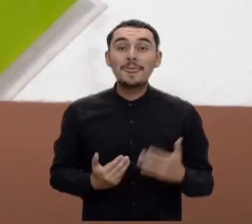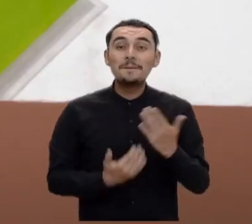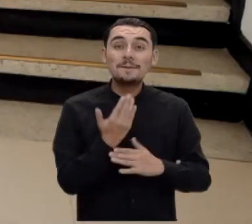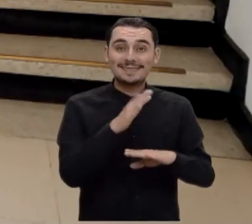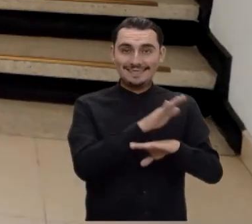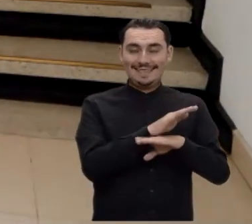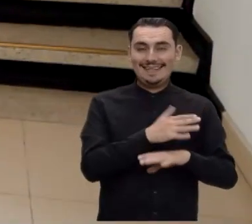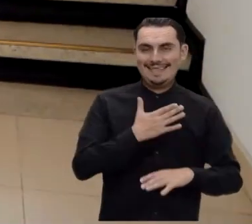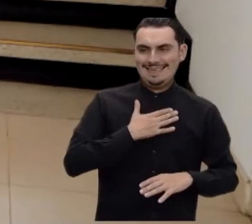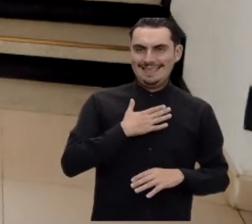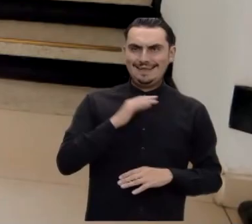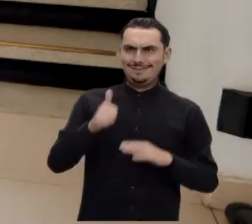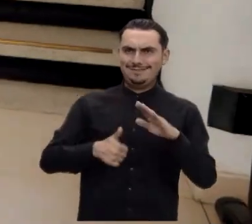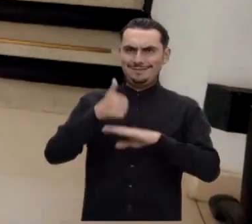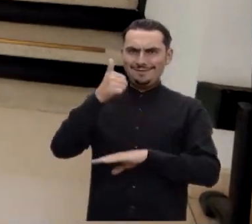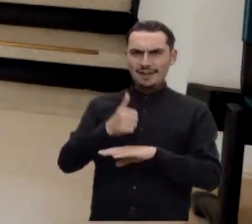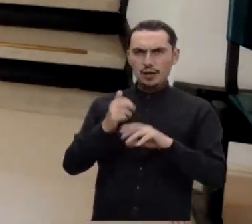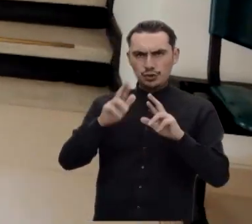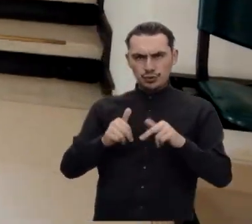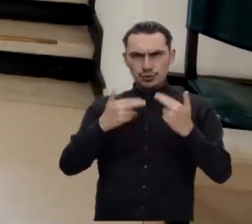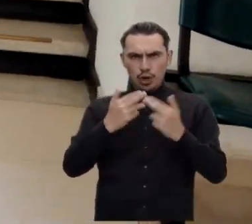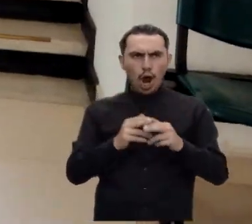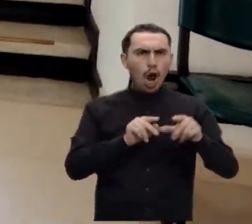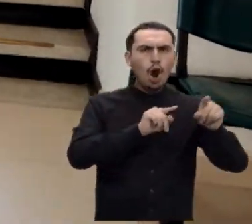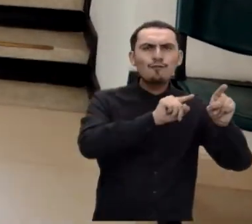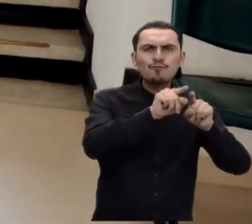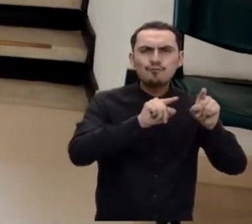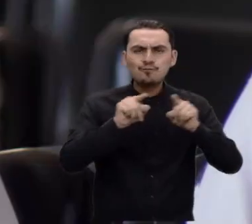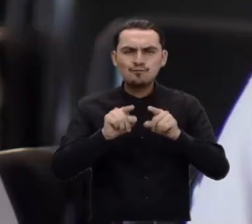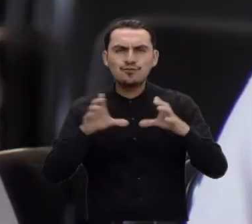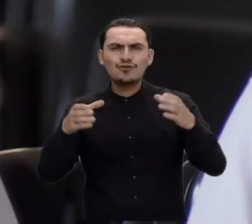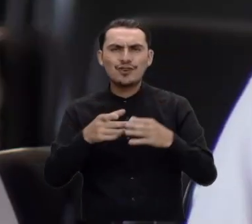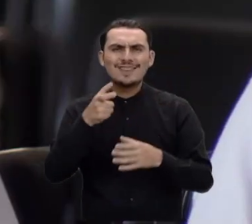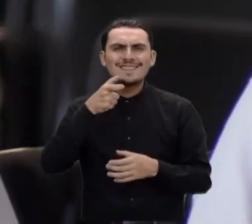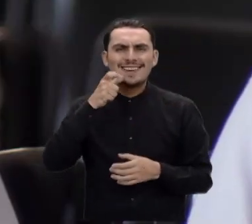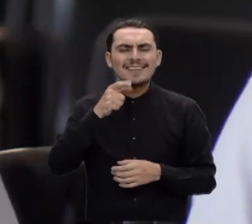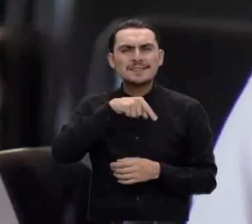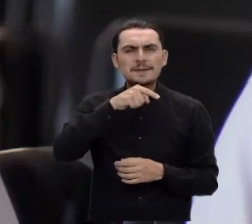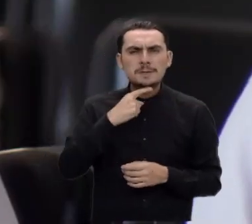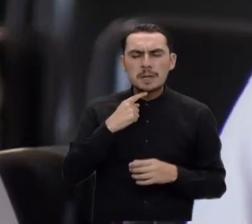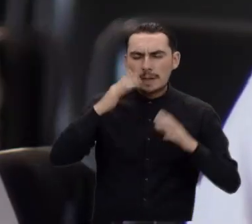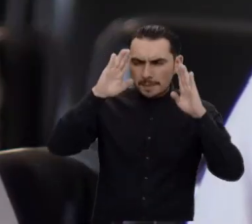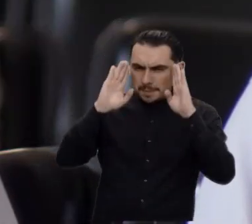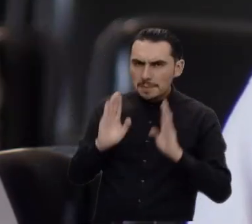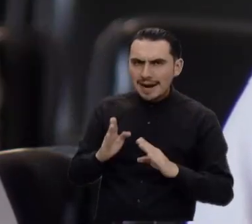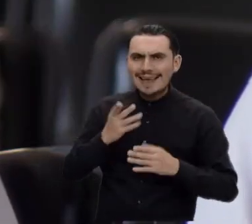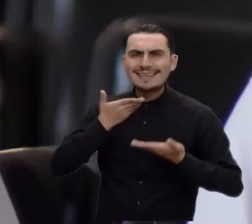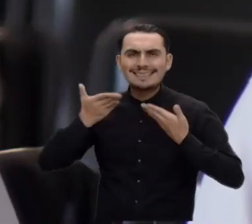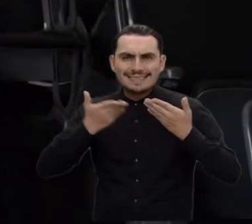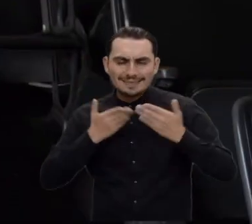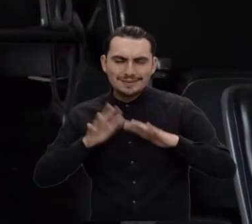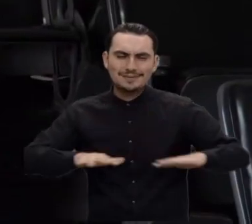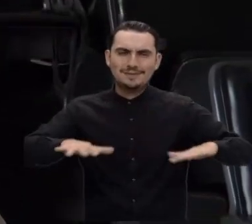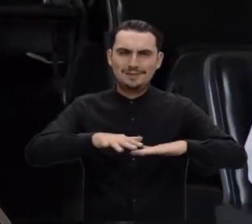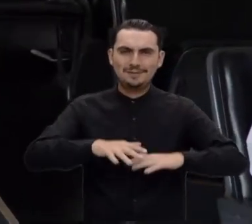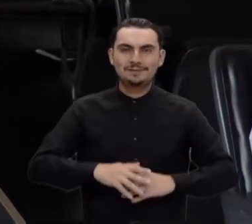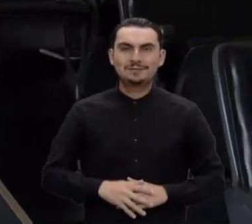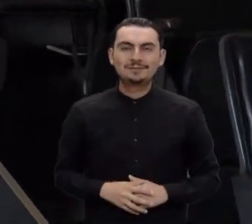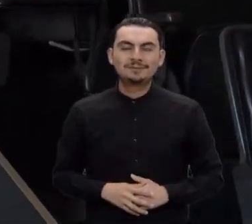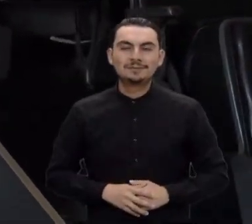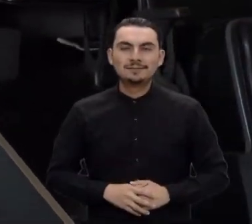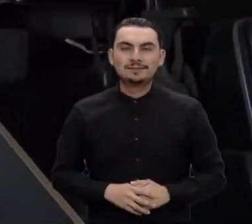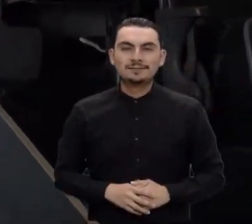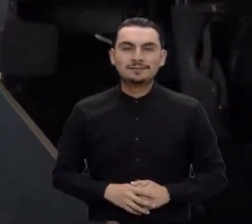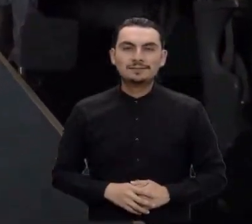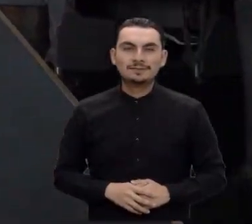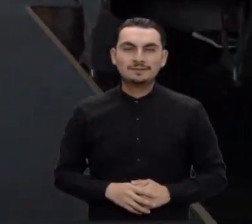Empezando la tarde, nuestro gerente general sostuvo una reunión con los funcionarios de la seccional Caldas del ICA para prestar un mejor servicio en la región.